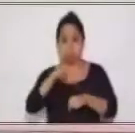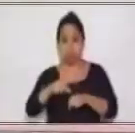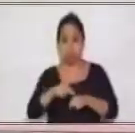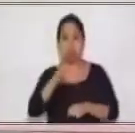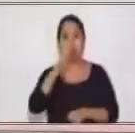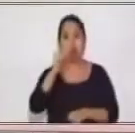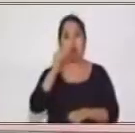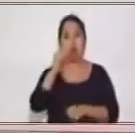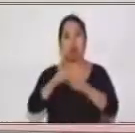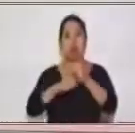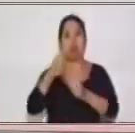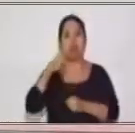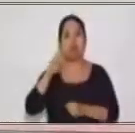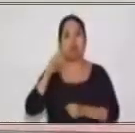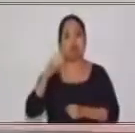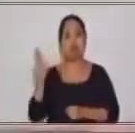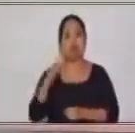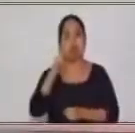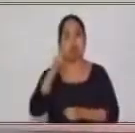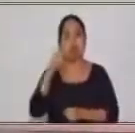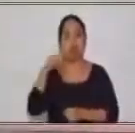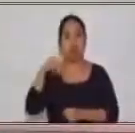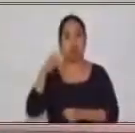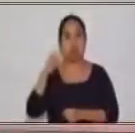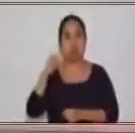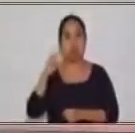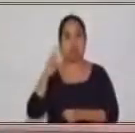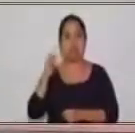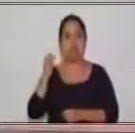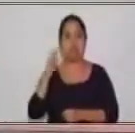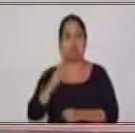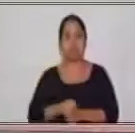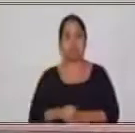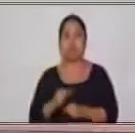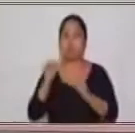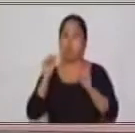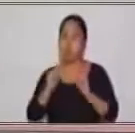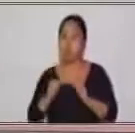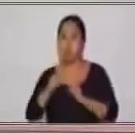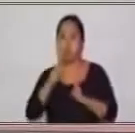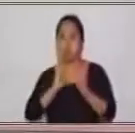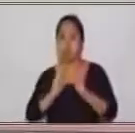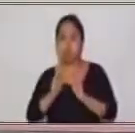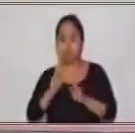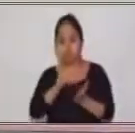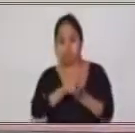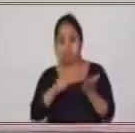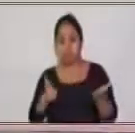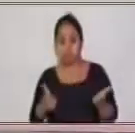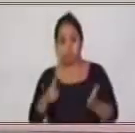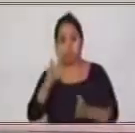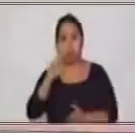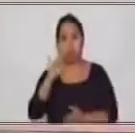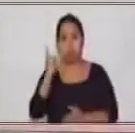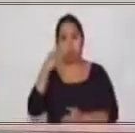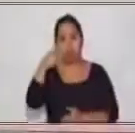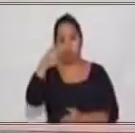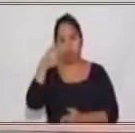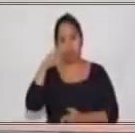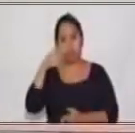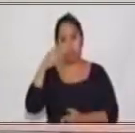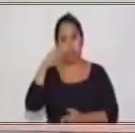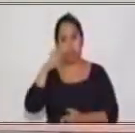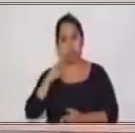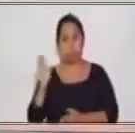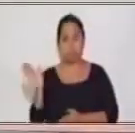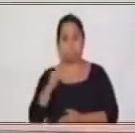conocemos a Rafael Landívar. Y podemos hablar de su libro Rusticatia Mexicana, que también es muy conocido. Y tenemos